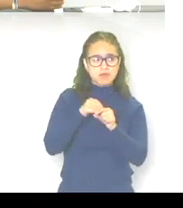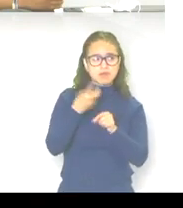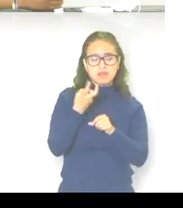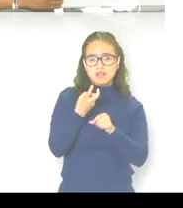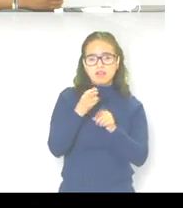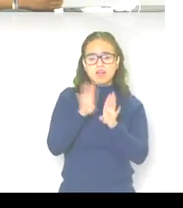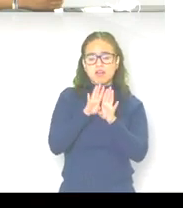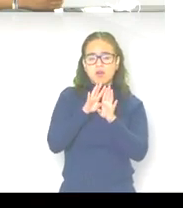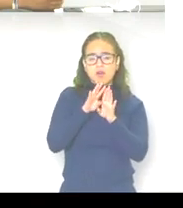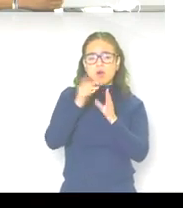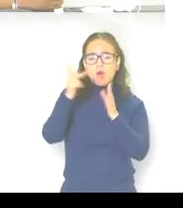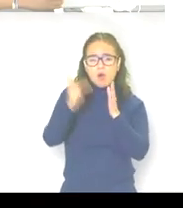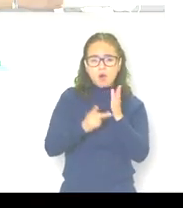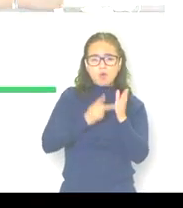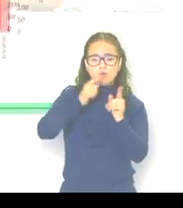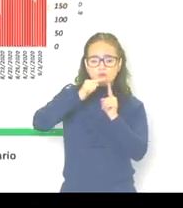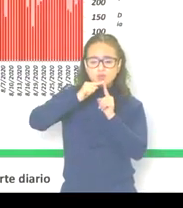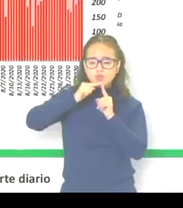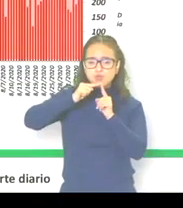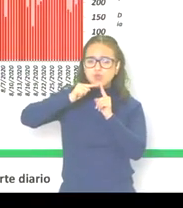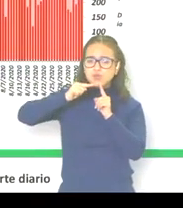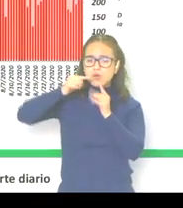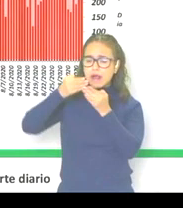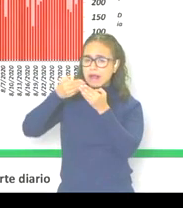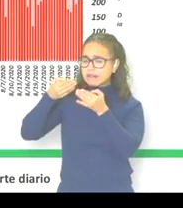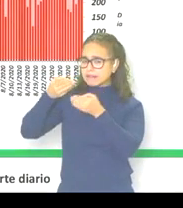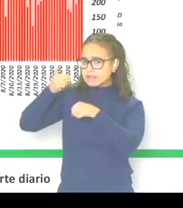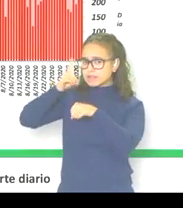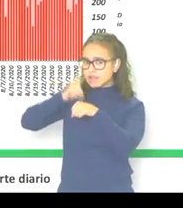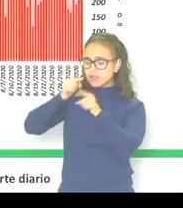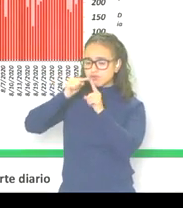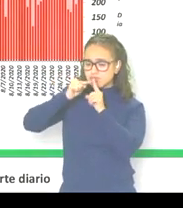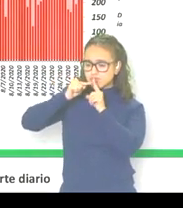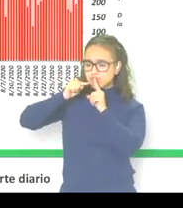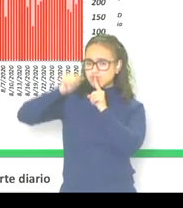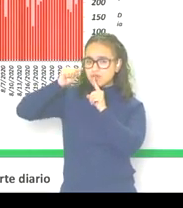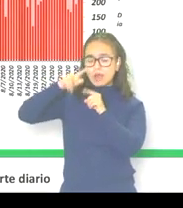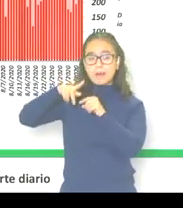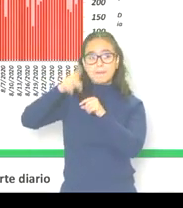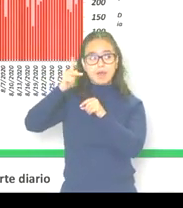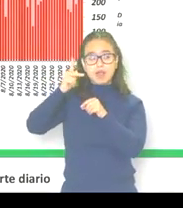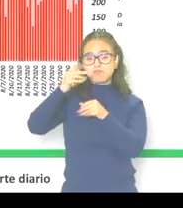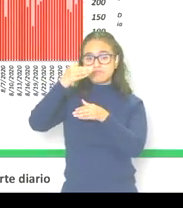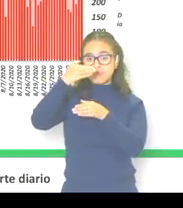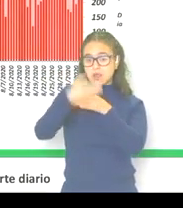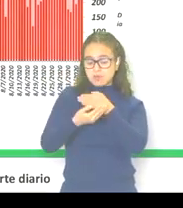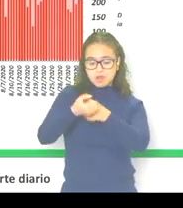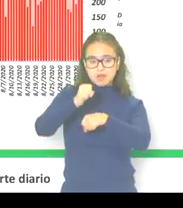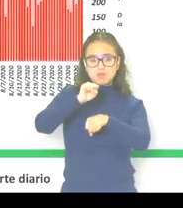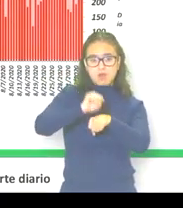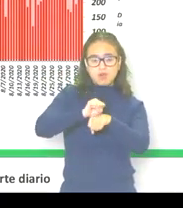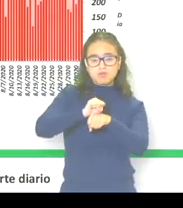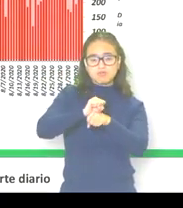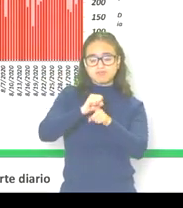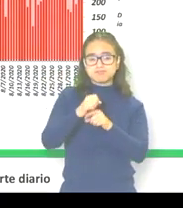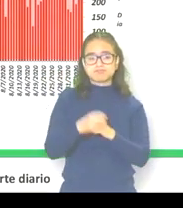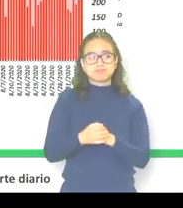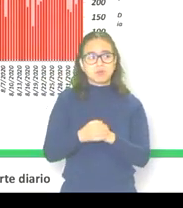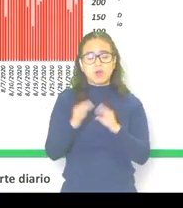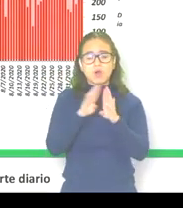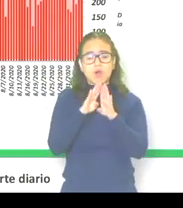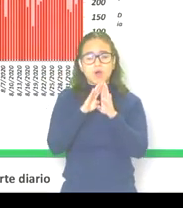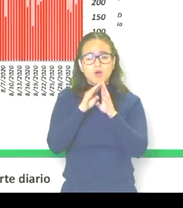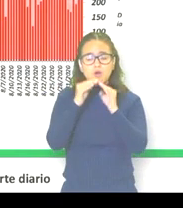incremento con respecto a los días anteriores, sin embargo, mantenemos y cerramos prácticamente esta semana con